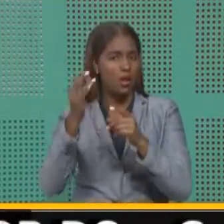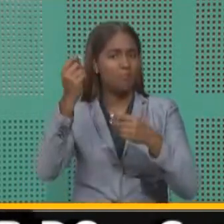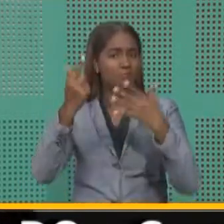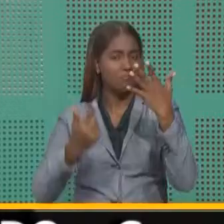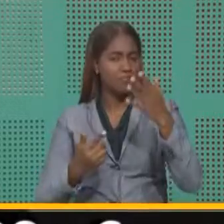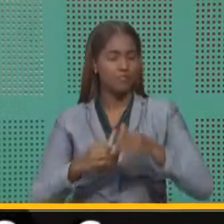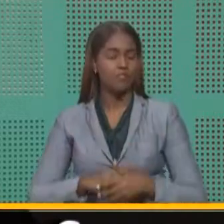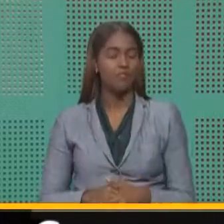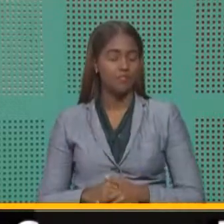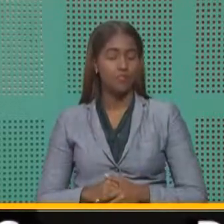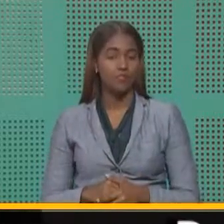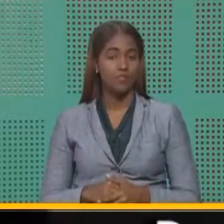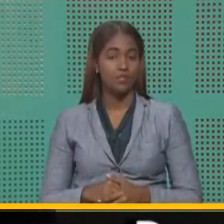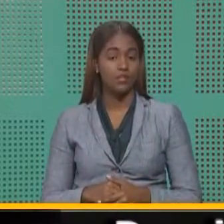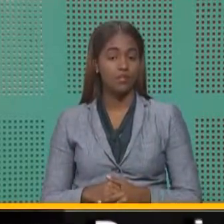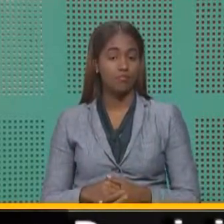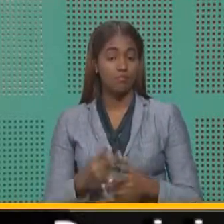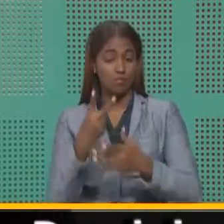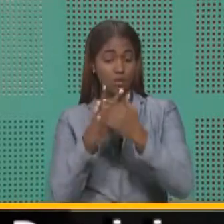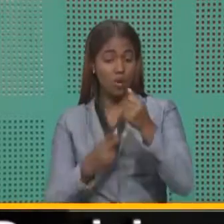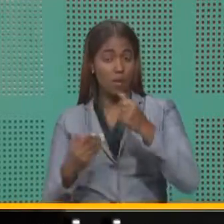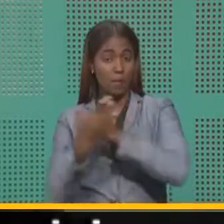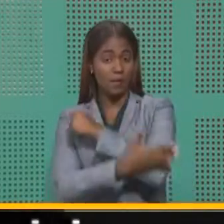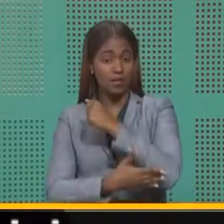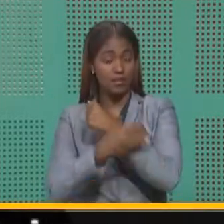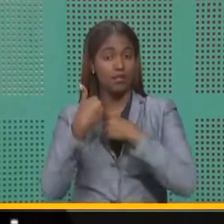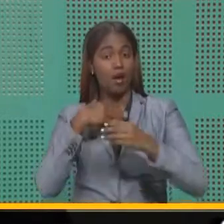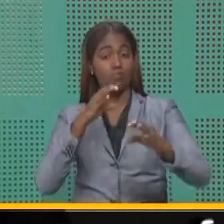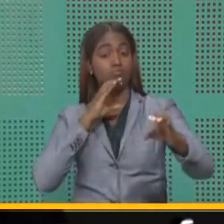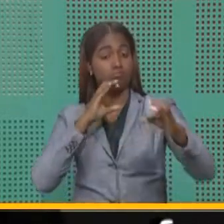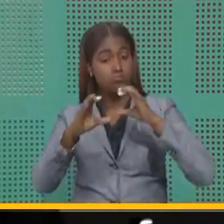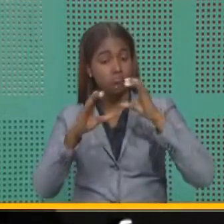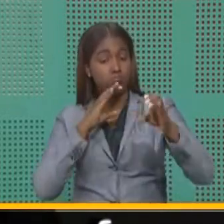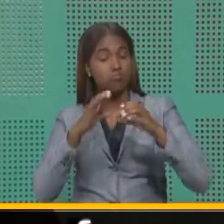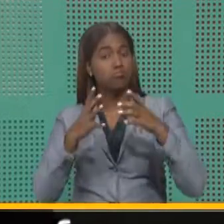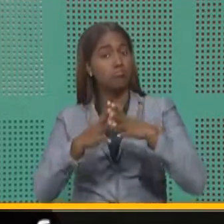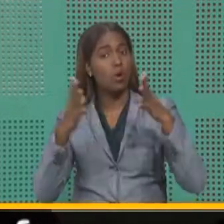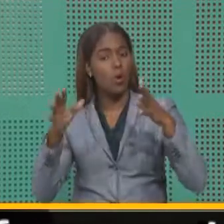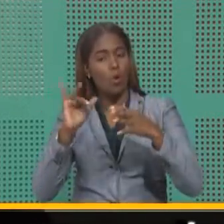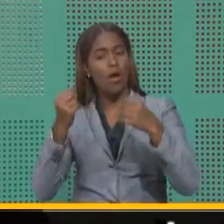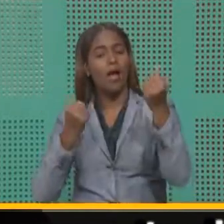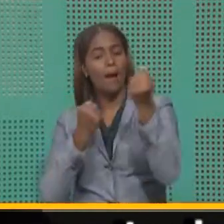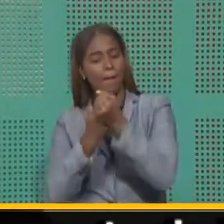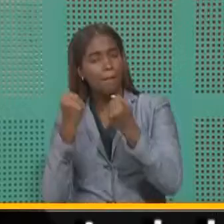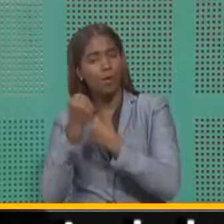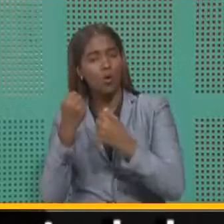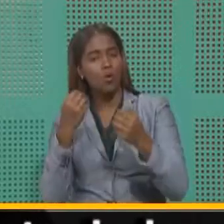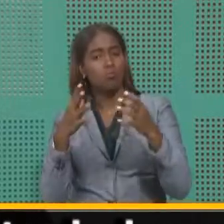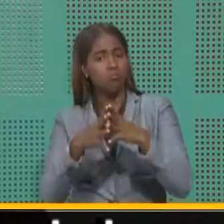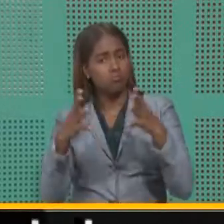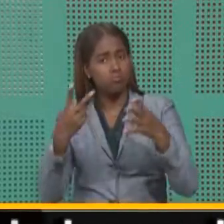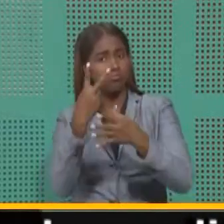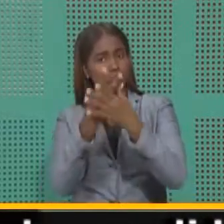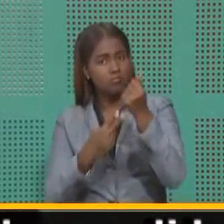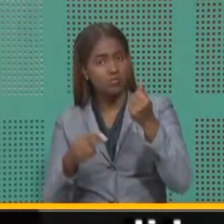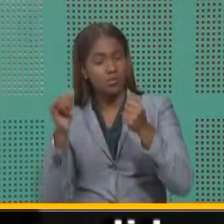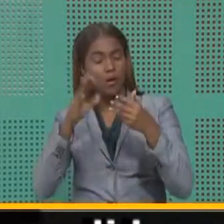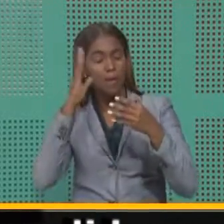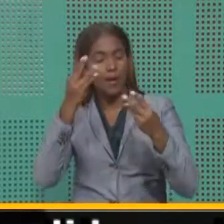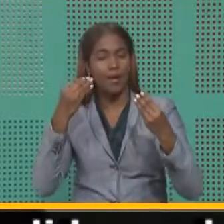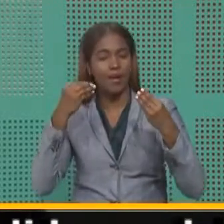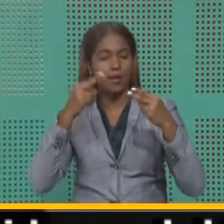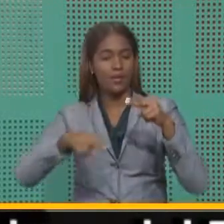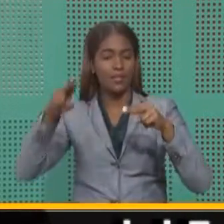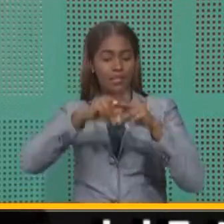hay un fluido diálogo político permanente apoyo mutuo y ahora vamos a incrementar el comercio bilateral